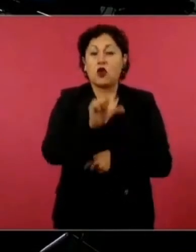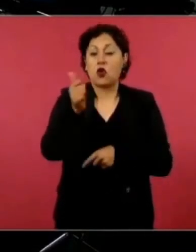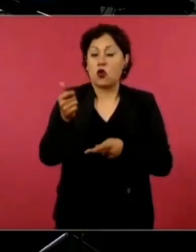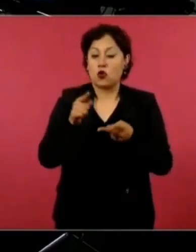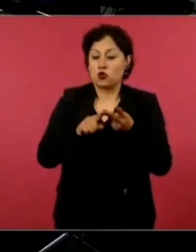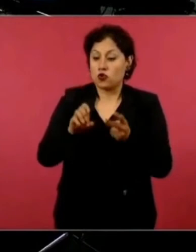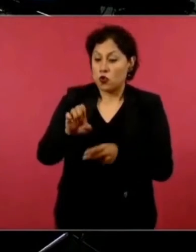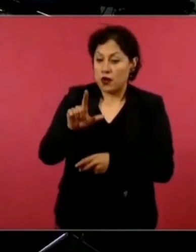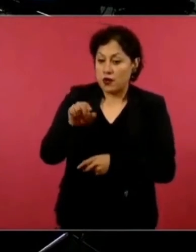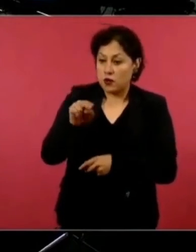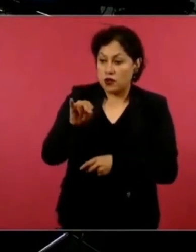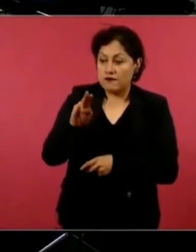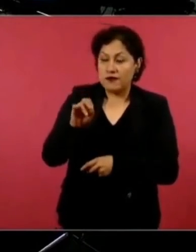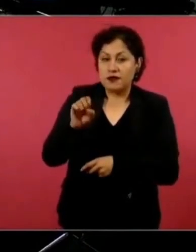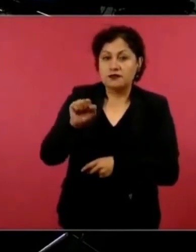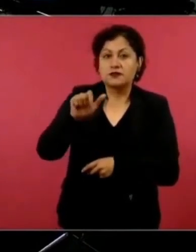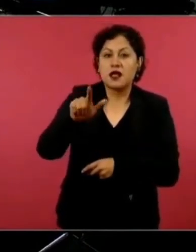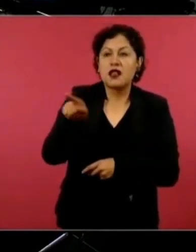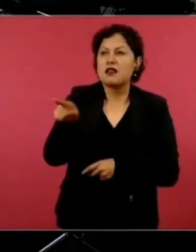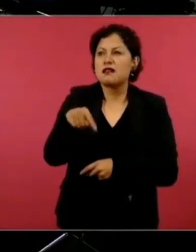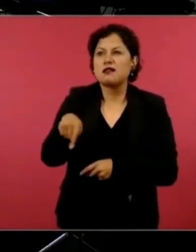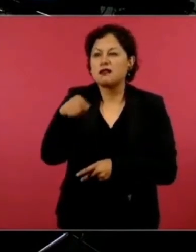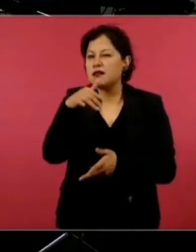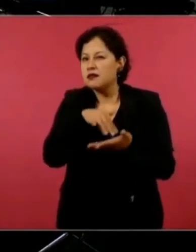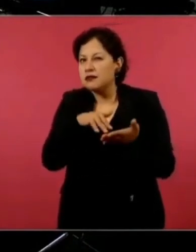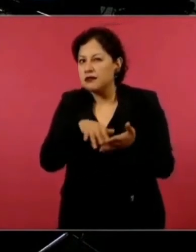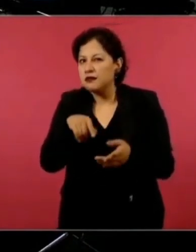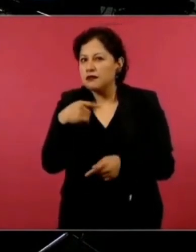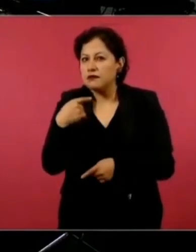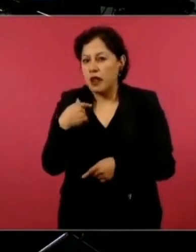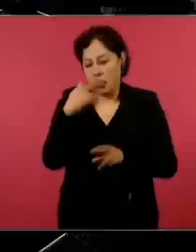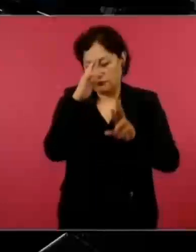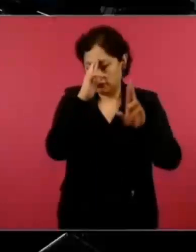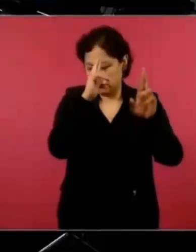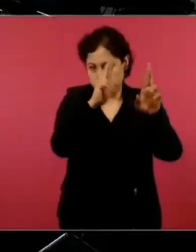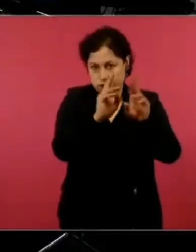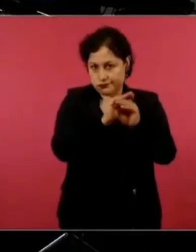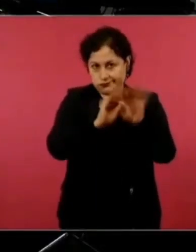No, con todo respeto, o sea, ¿cuántos?